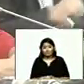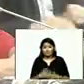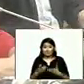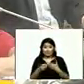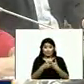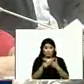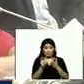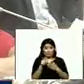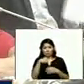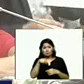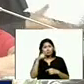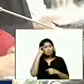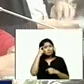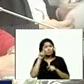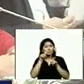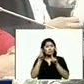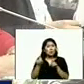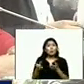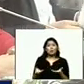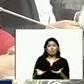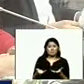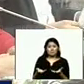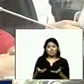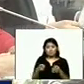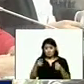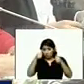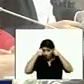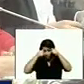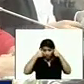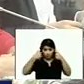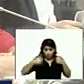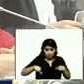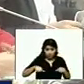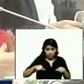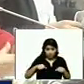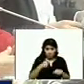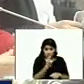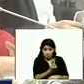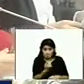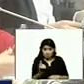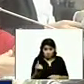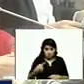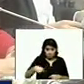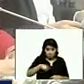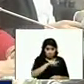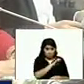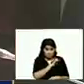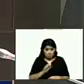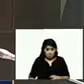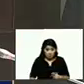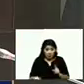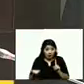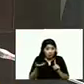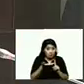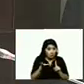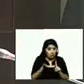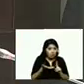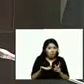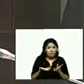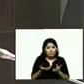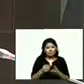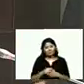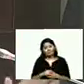jugar esos acuerdos sobre nuestros compatriotas en beneficio, los tepecianos. Como le decía el